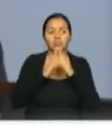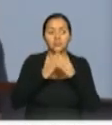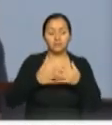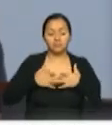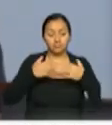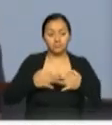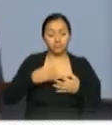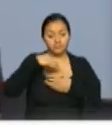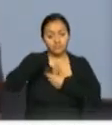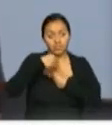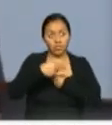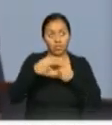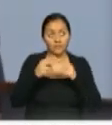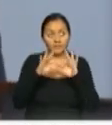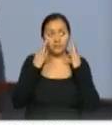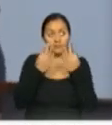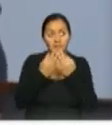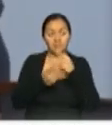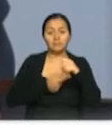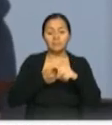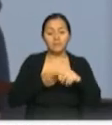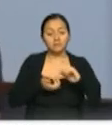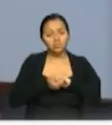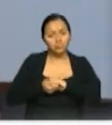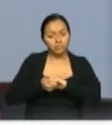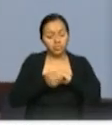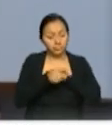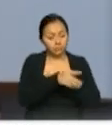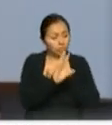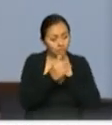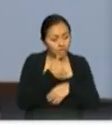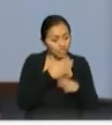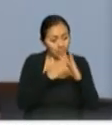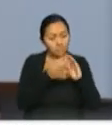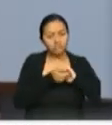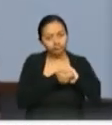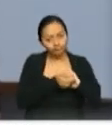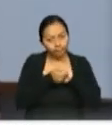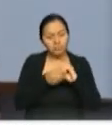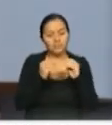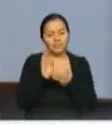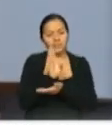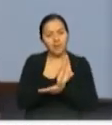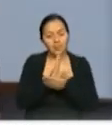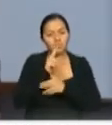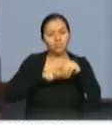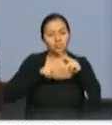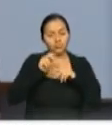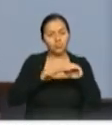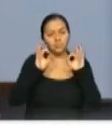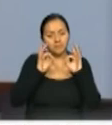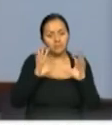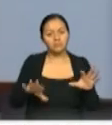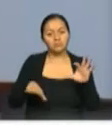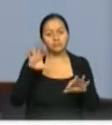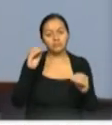digna, la solidaridad para los que no tienen un hogar, la urbanización, la construcción, encuentran